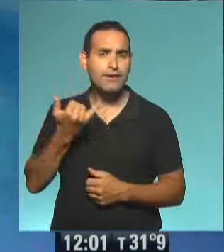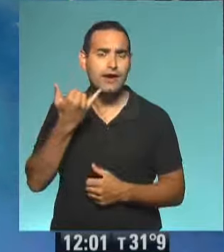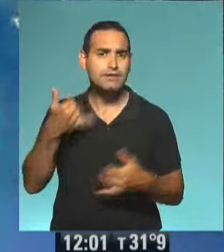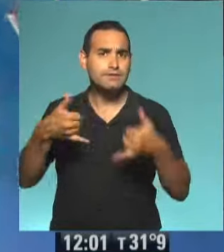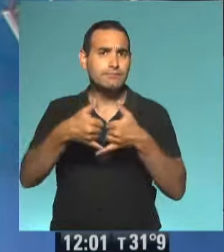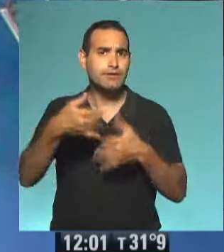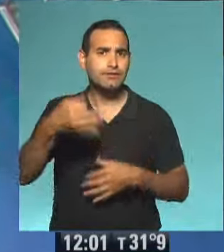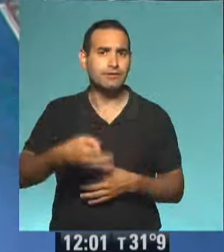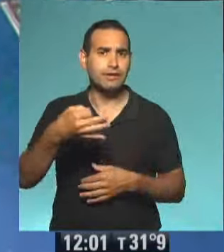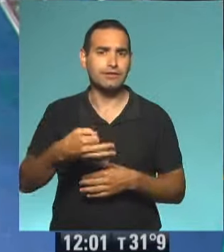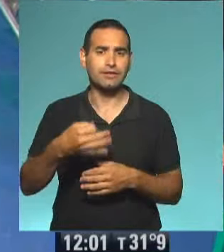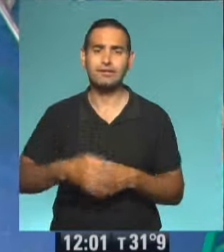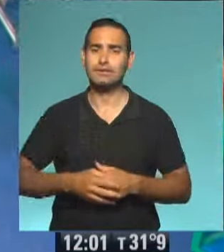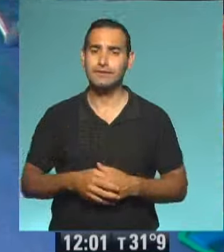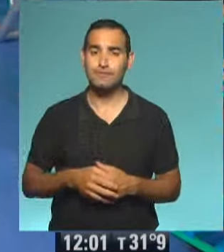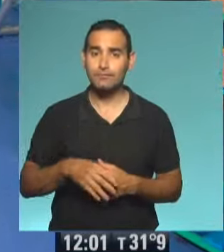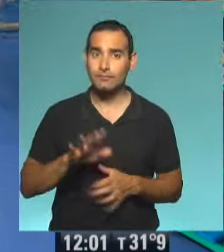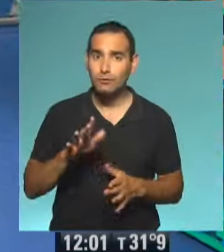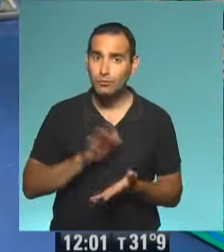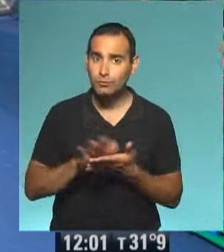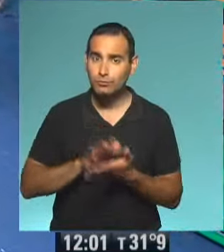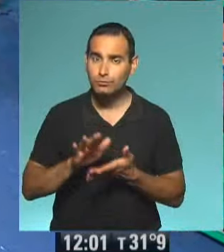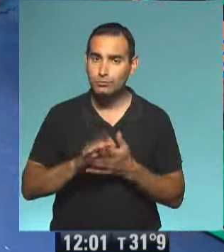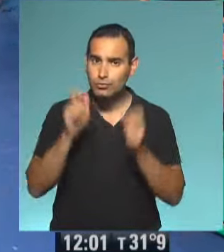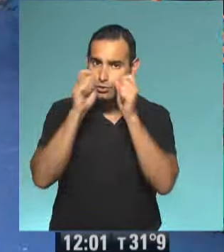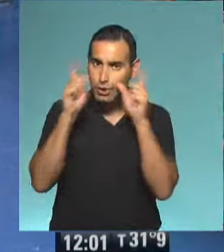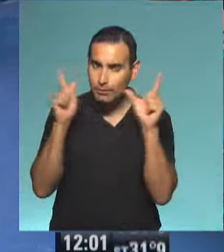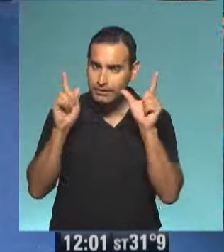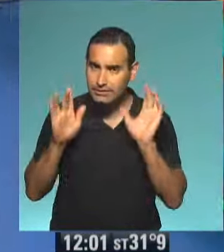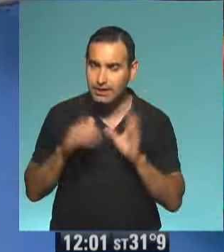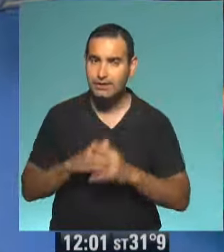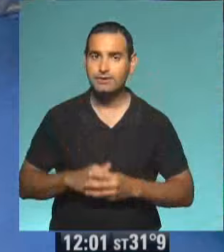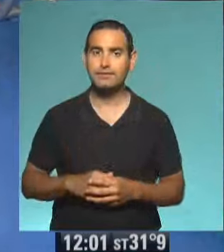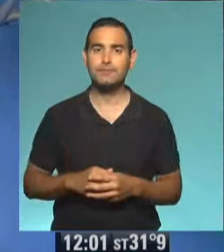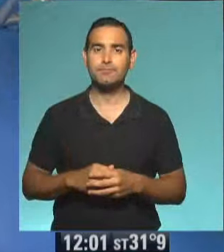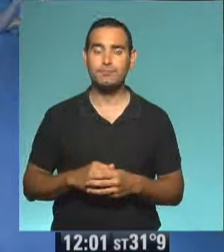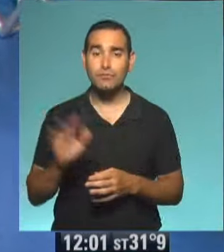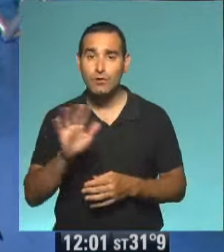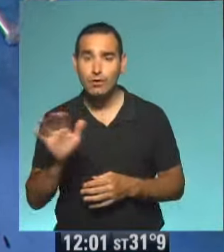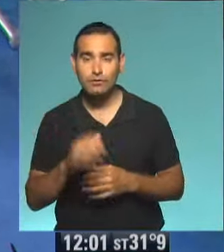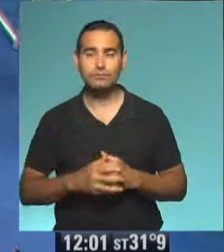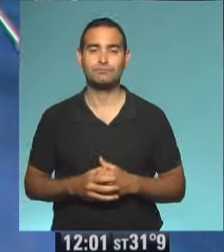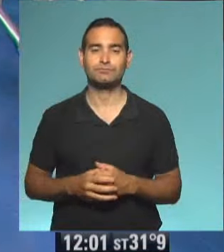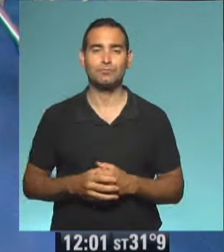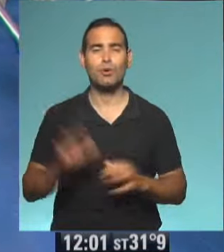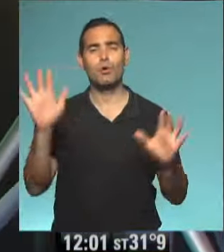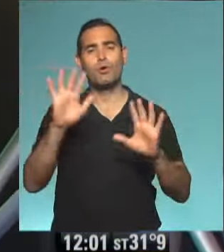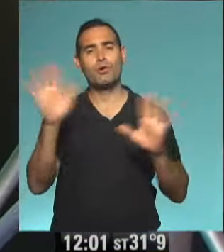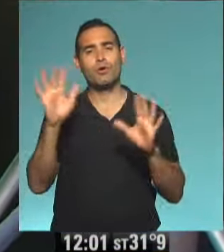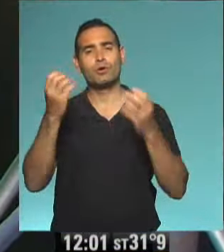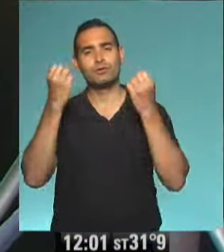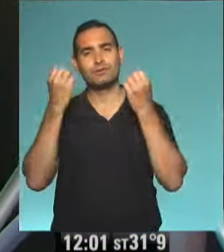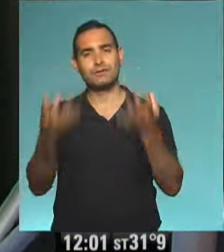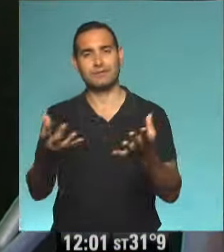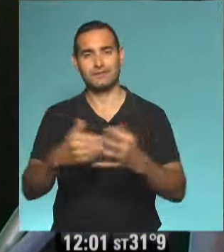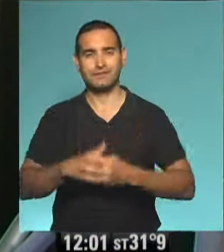especialmente. Una llamada de último momento, una llamada sorpresa. Debe ser importante. A ver, ¿quién está ahí? ¿Hola? ¡Hola, querido! ¿Cómo